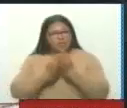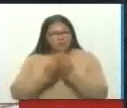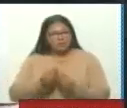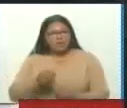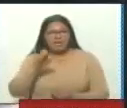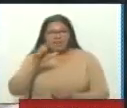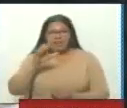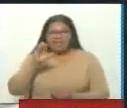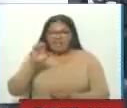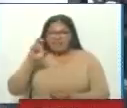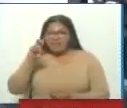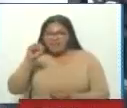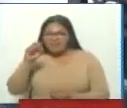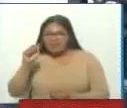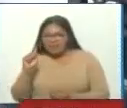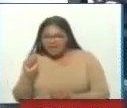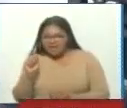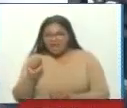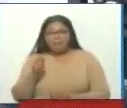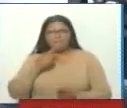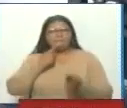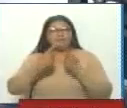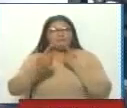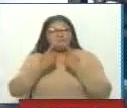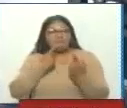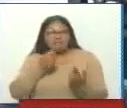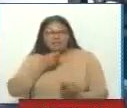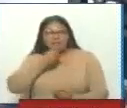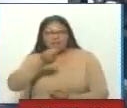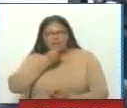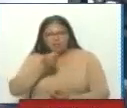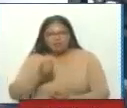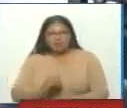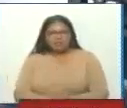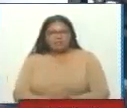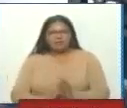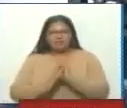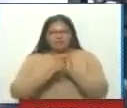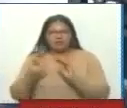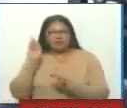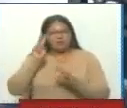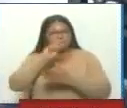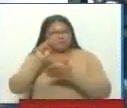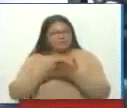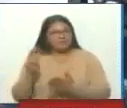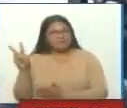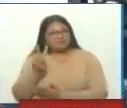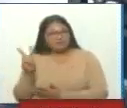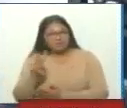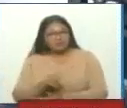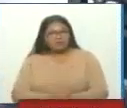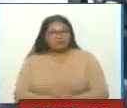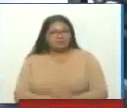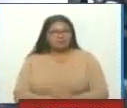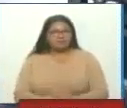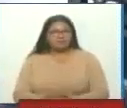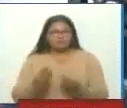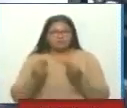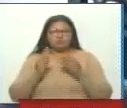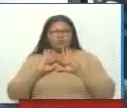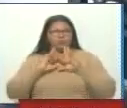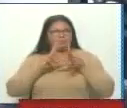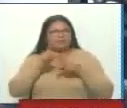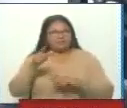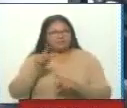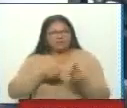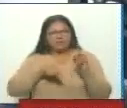Elena Salcedo, periodista, fue directora de Radio Nacional de Venezuela y también, bueno, con muchísimo que contar de ese